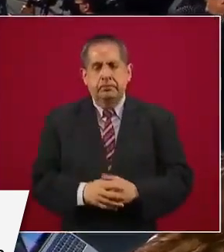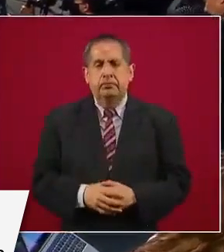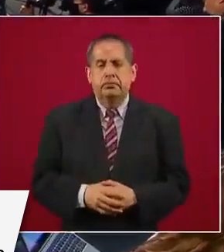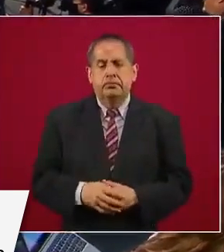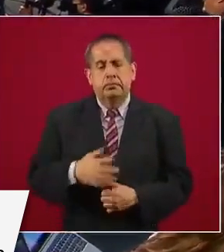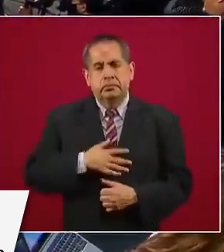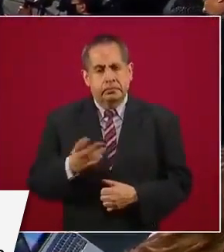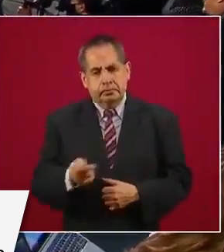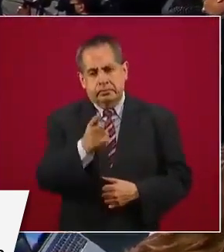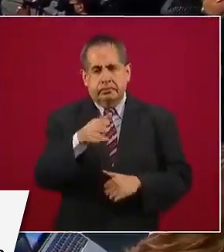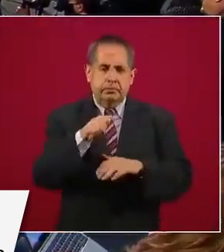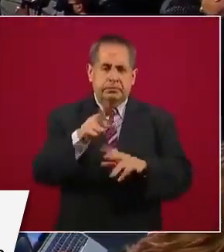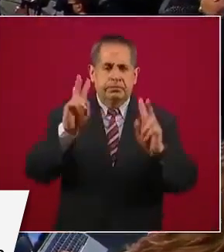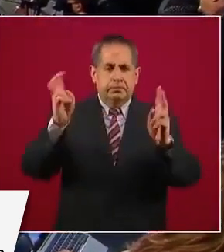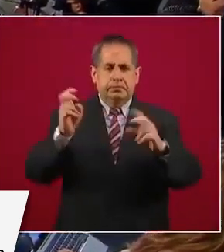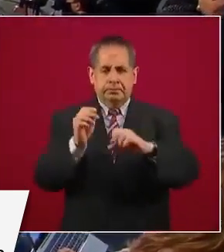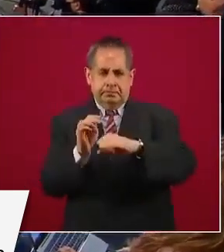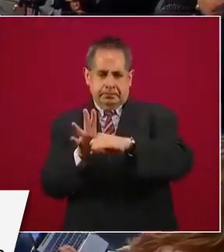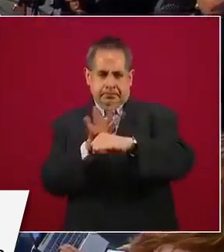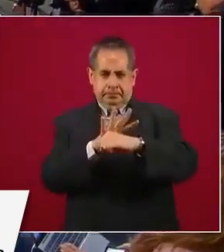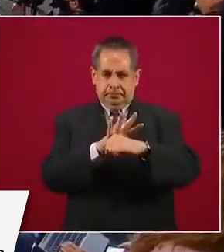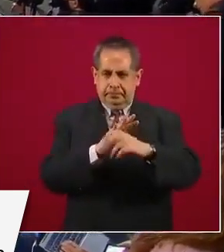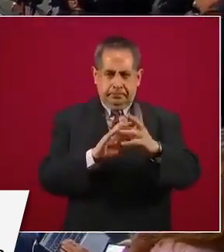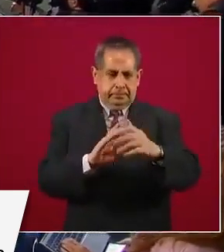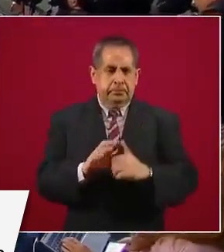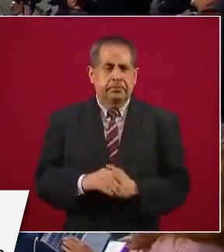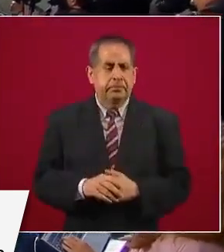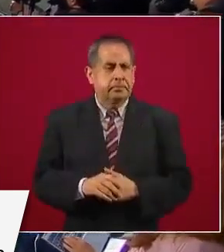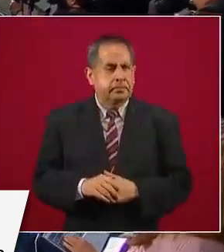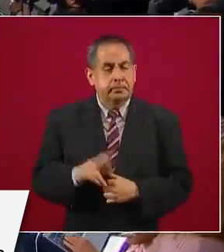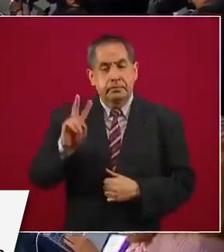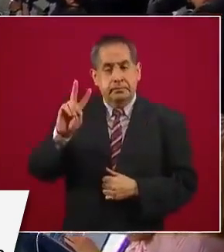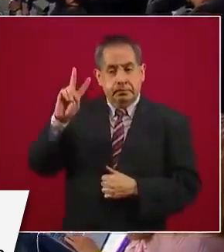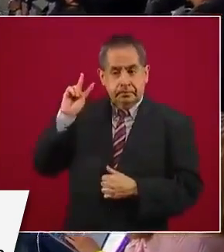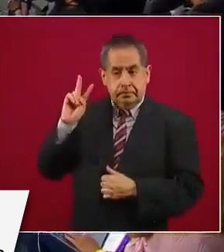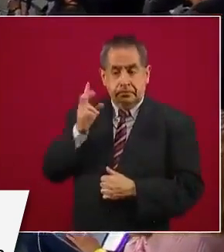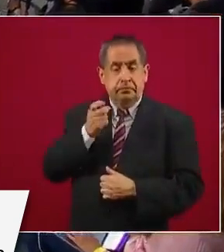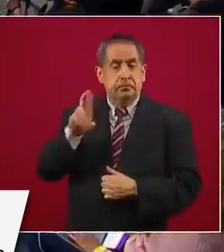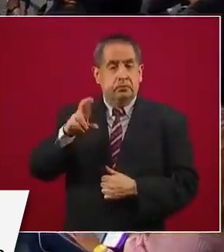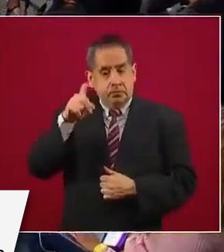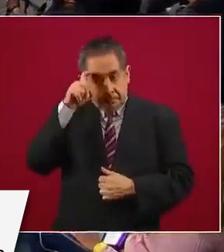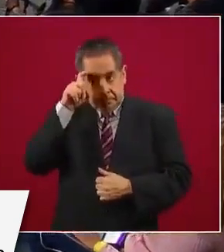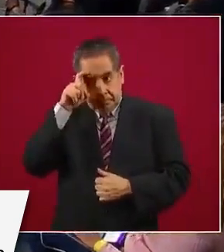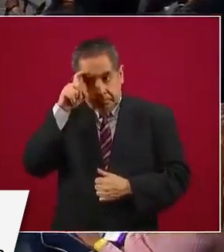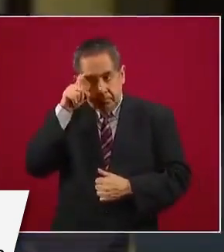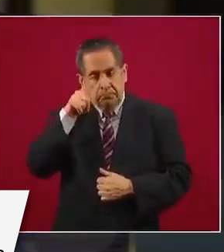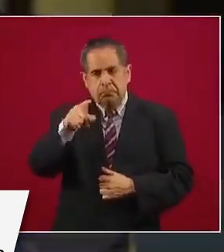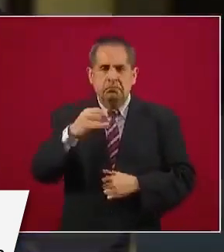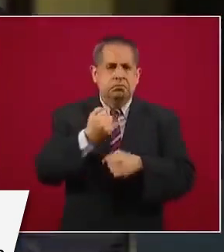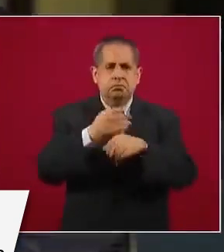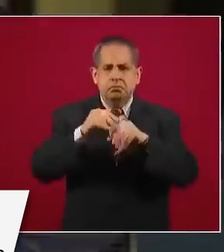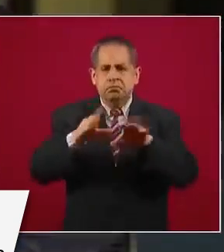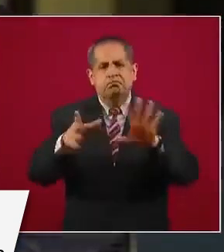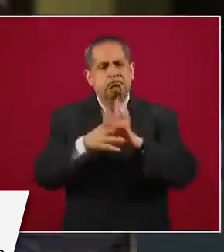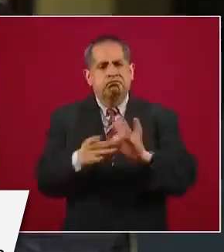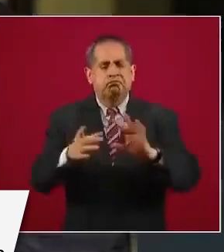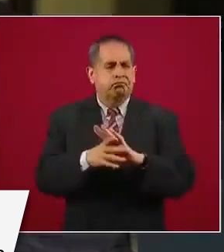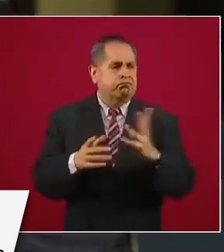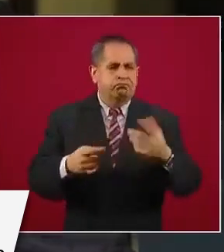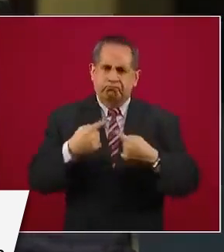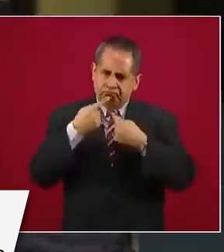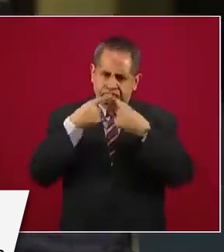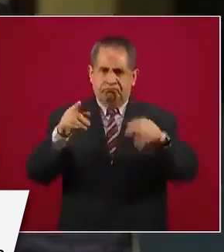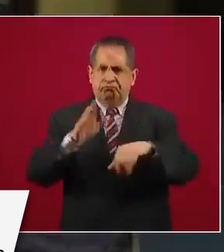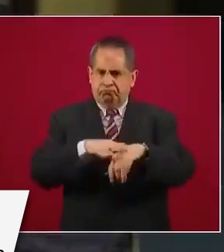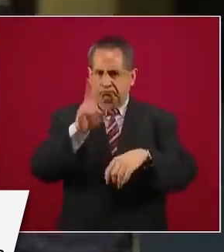Preguntarle sobre el tema de la pandemia. El viernes el doctor Gatell empezó su informe técnico diciendo que era un mensaje